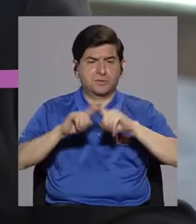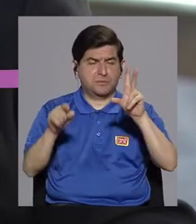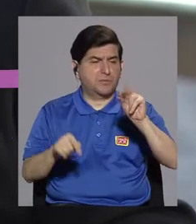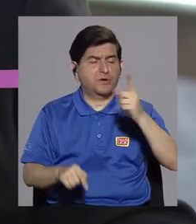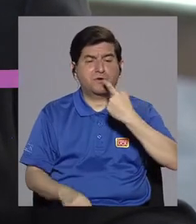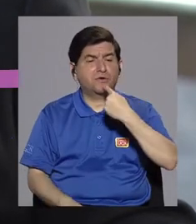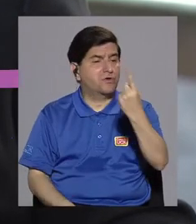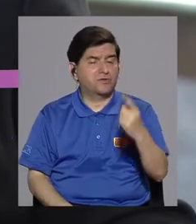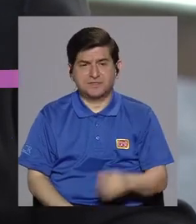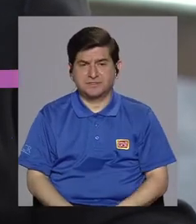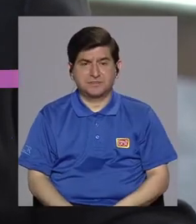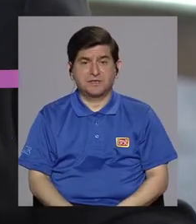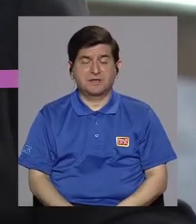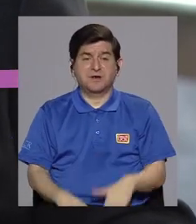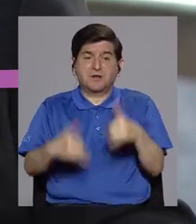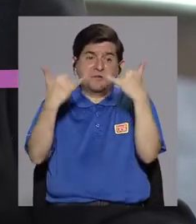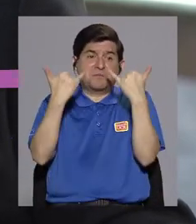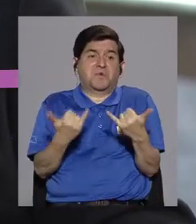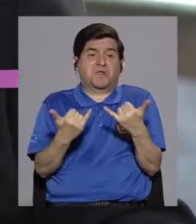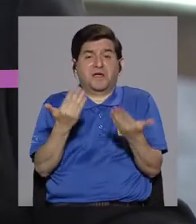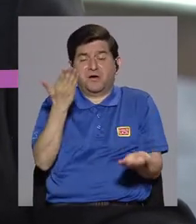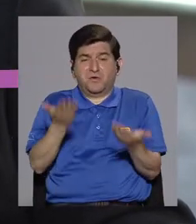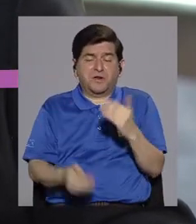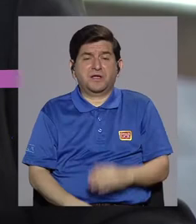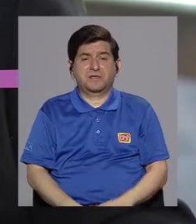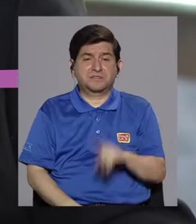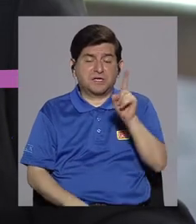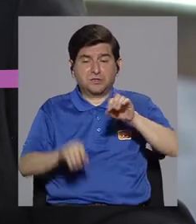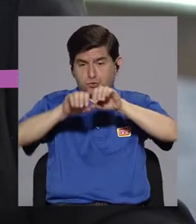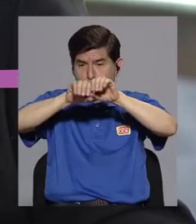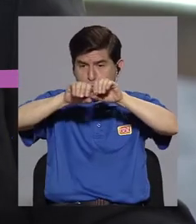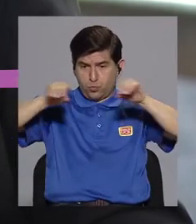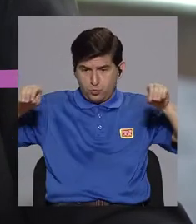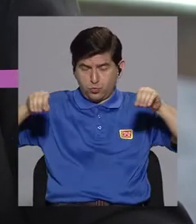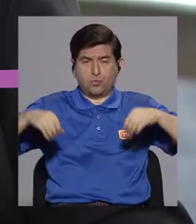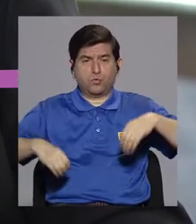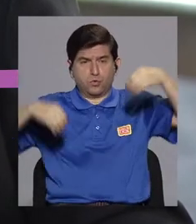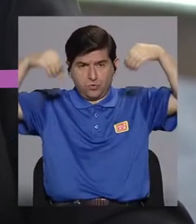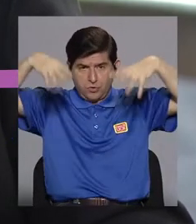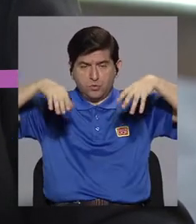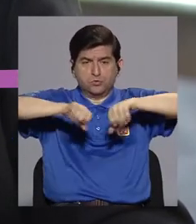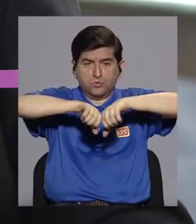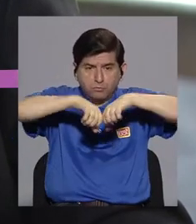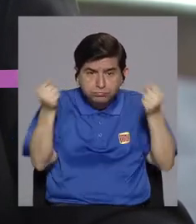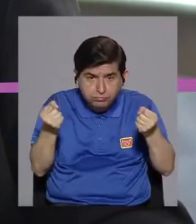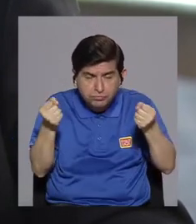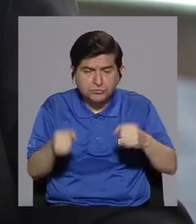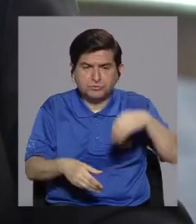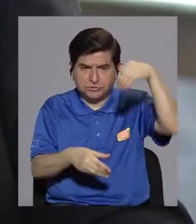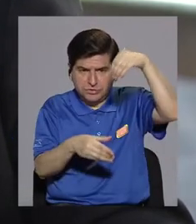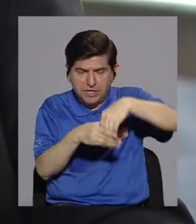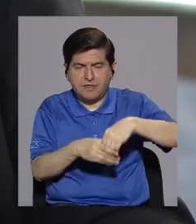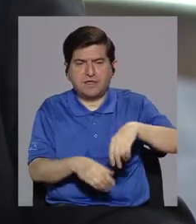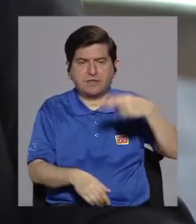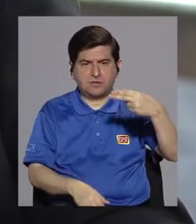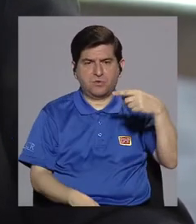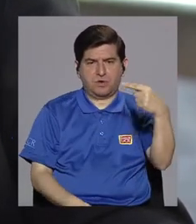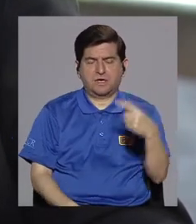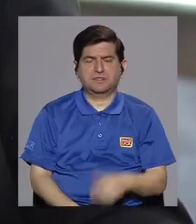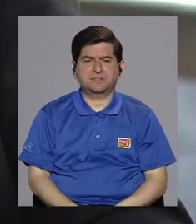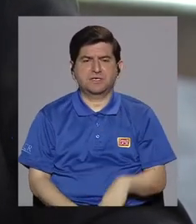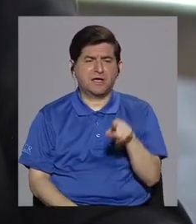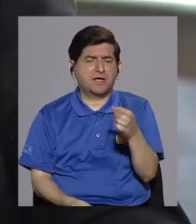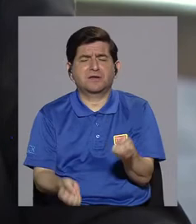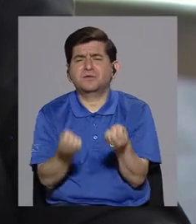vamos a decir que porque ahora se quiebre un tubo de un fluorescente que contiene mercurio, que son